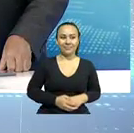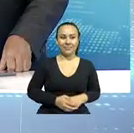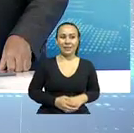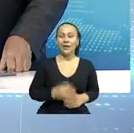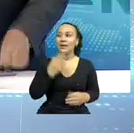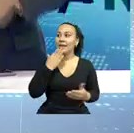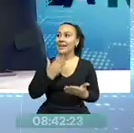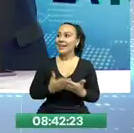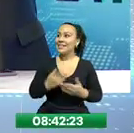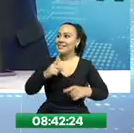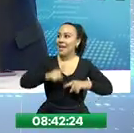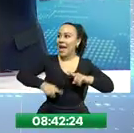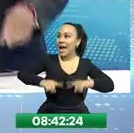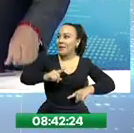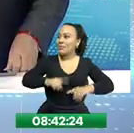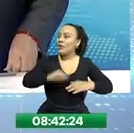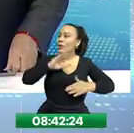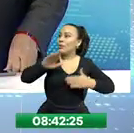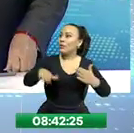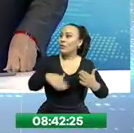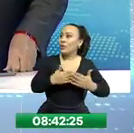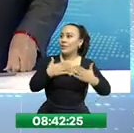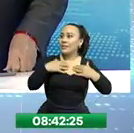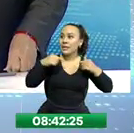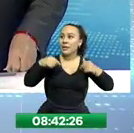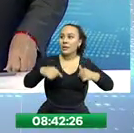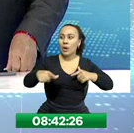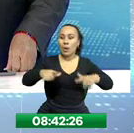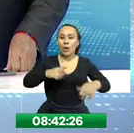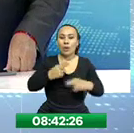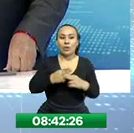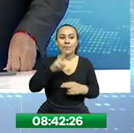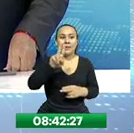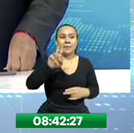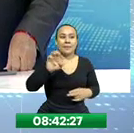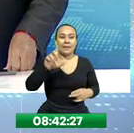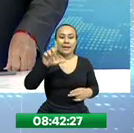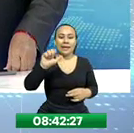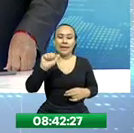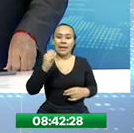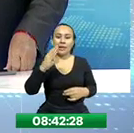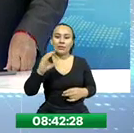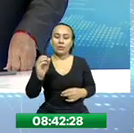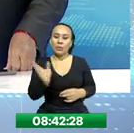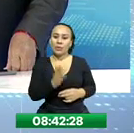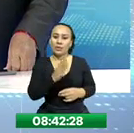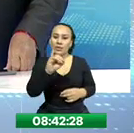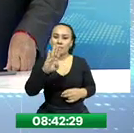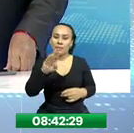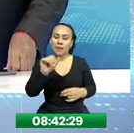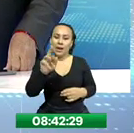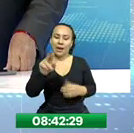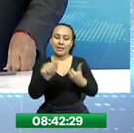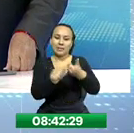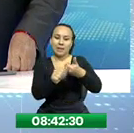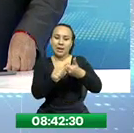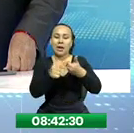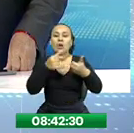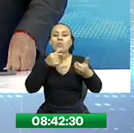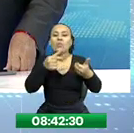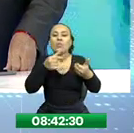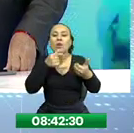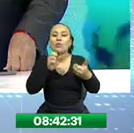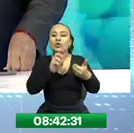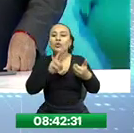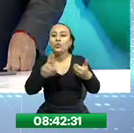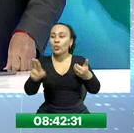Muchas gracias, Hugo. Amigos televidentes, nos encontramos en la cooperativa Velasco Ibarra. Esto es aproximadamente unos 500 metros de la playita del Guasmo, Guasmo Sur,